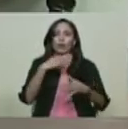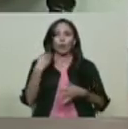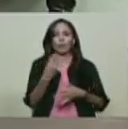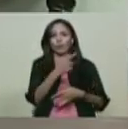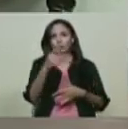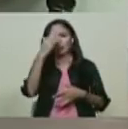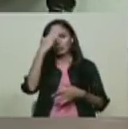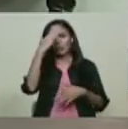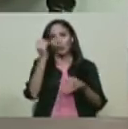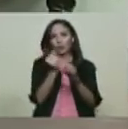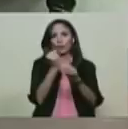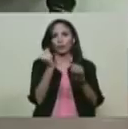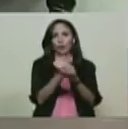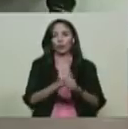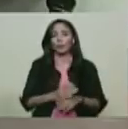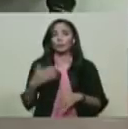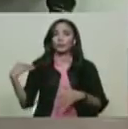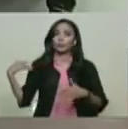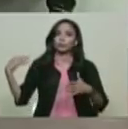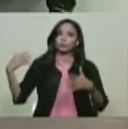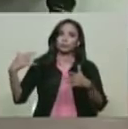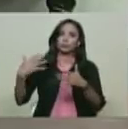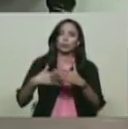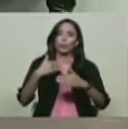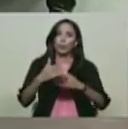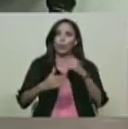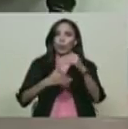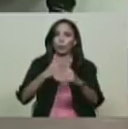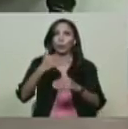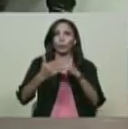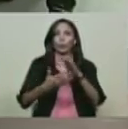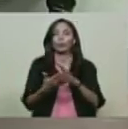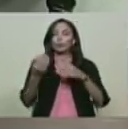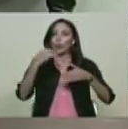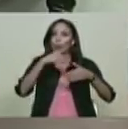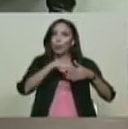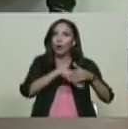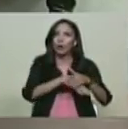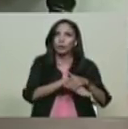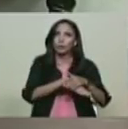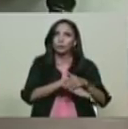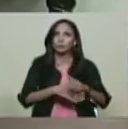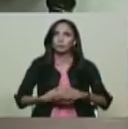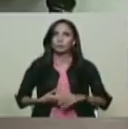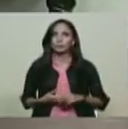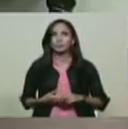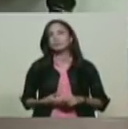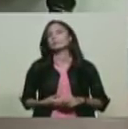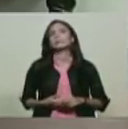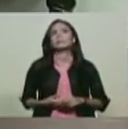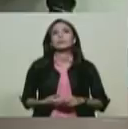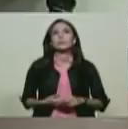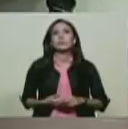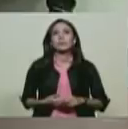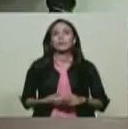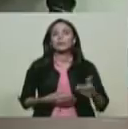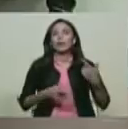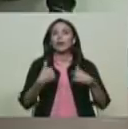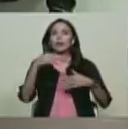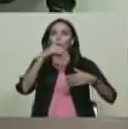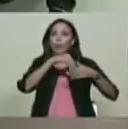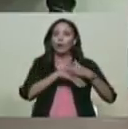que es así. Así que vamos cumpliendo, aquí lo guardo, vamos a guardarlo por aquí, el carnet y el